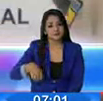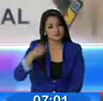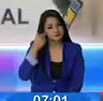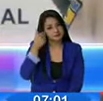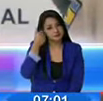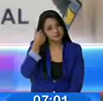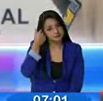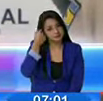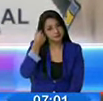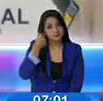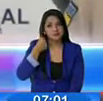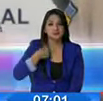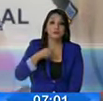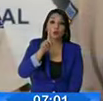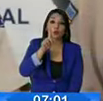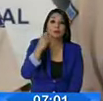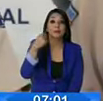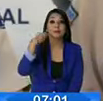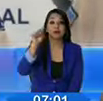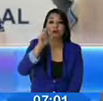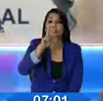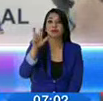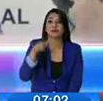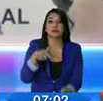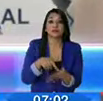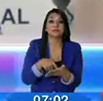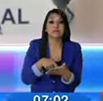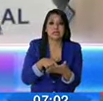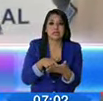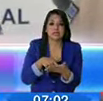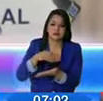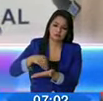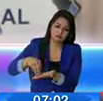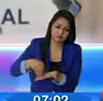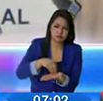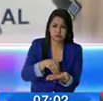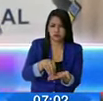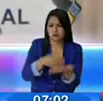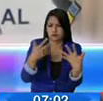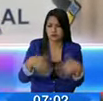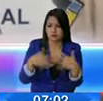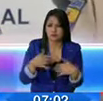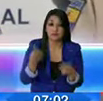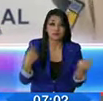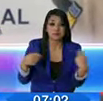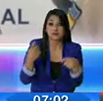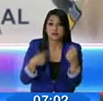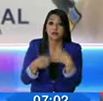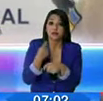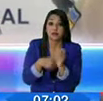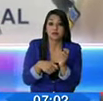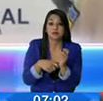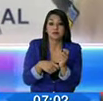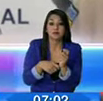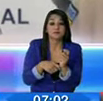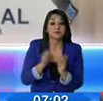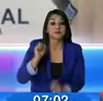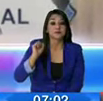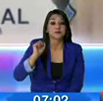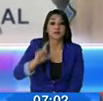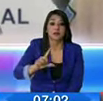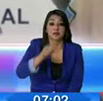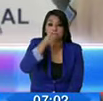Estamos hablando de alrededor de 1.300.000 dosis que en el mercado ya de consumo esta